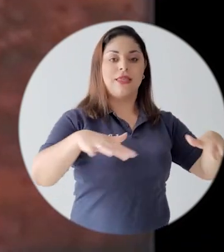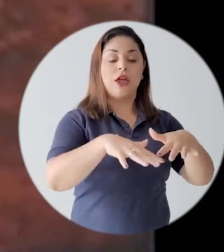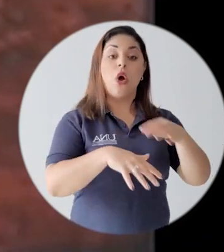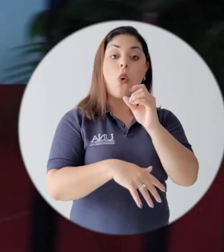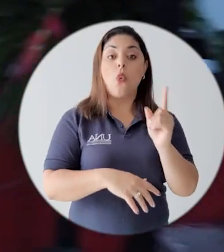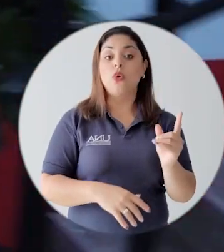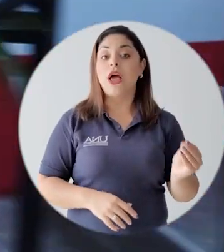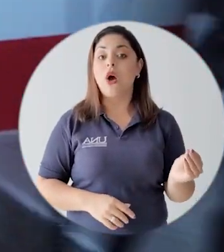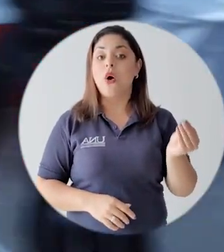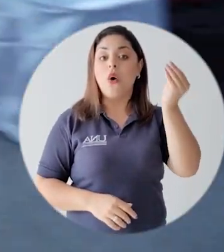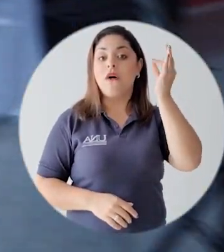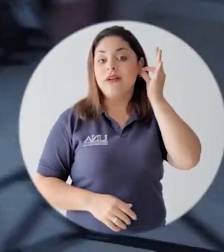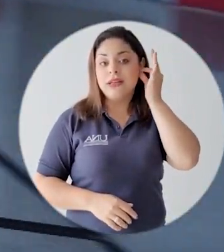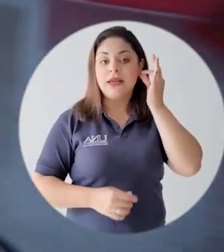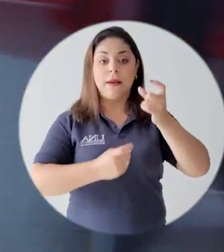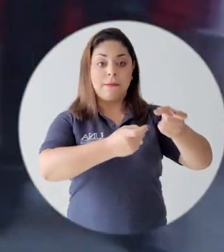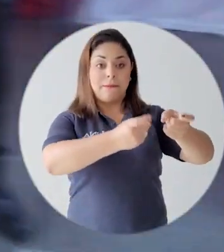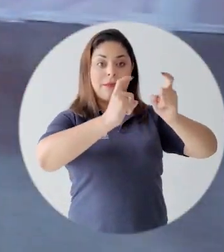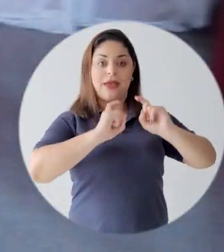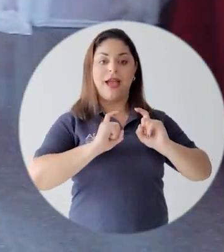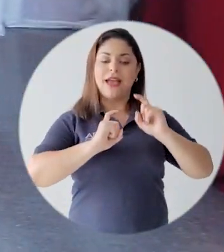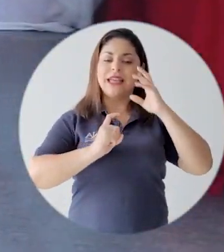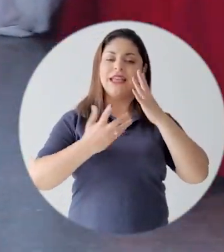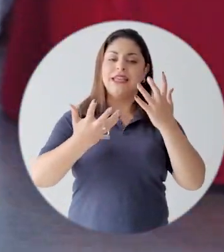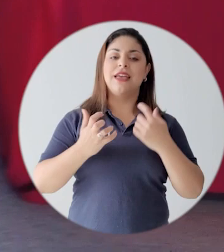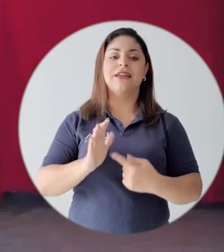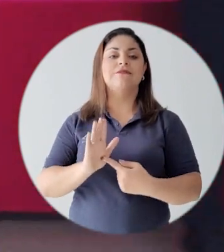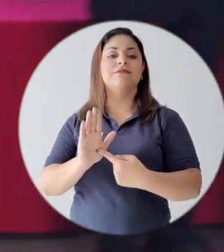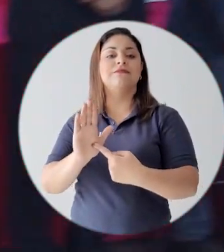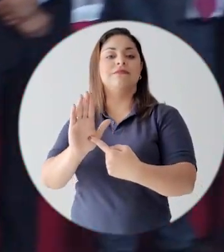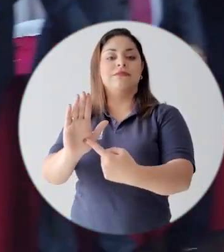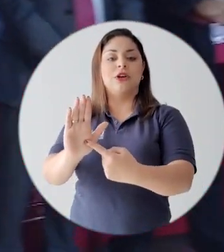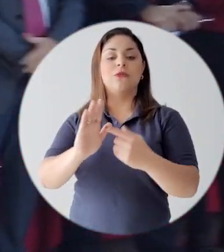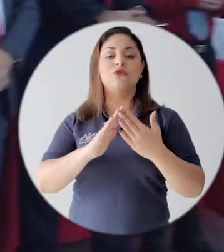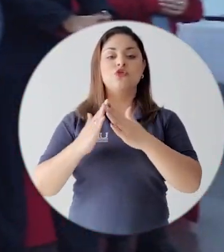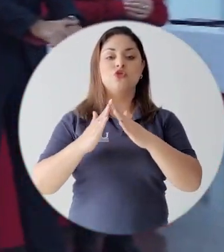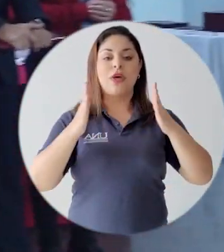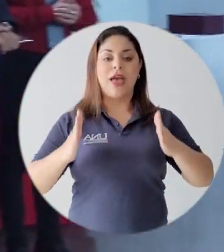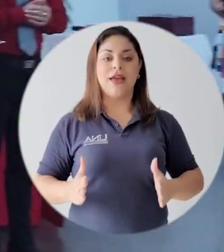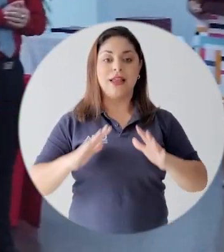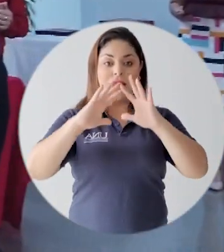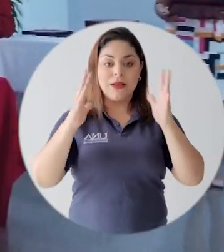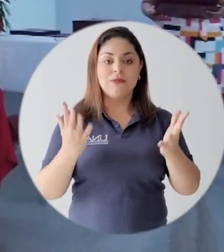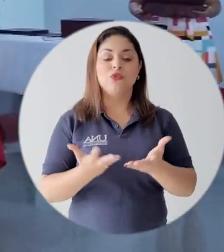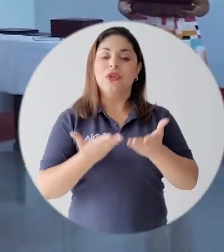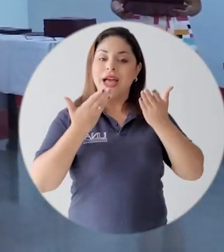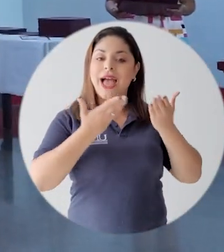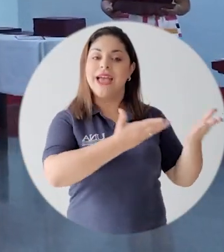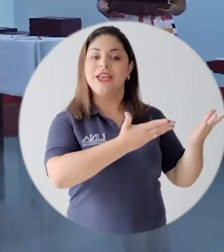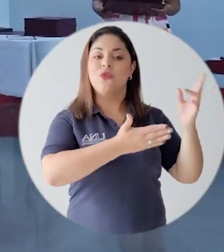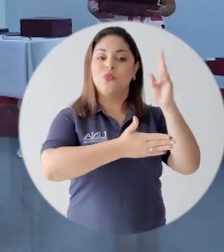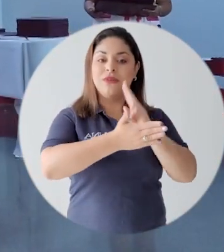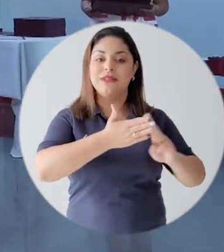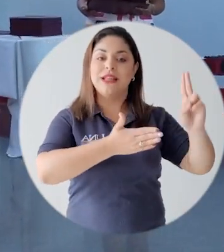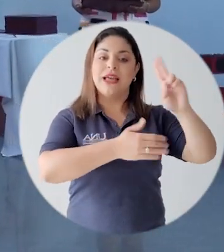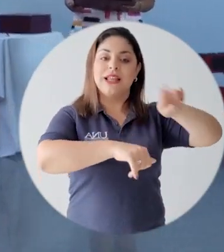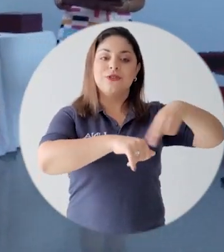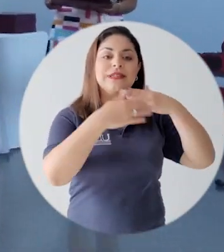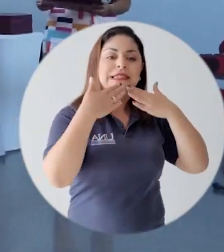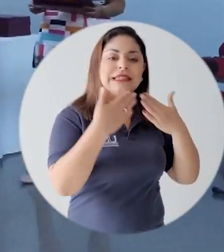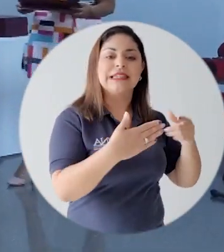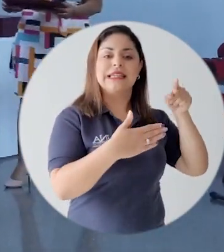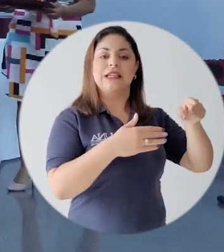tierra, o una joven becada que se visualiza como ciudadana del mundo, ahí estará la Universidad